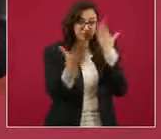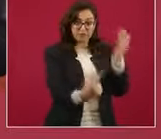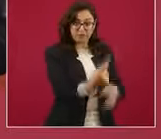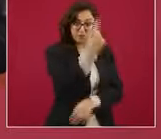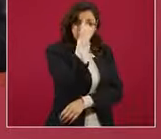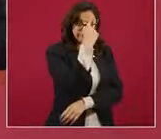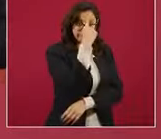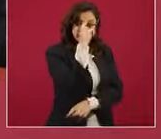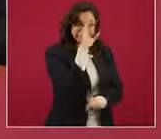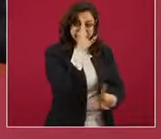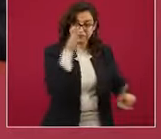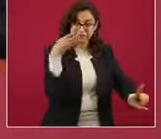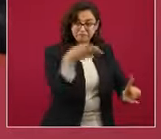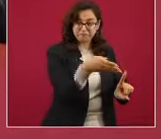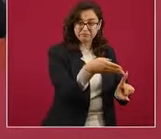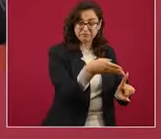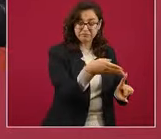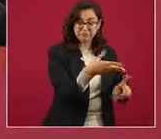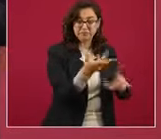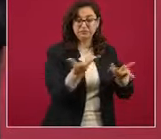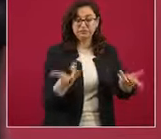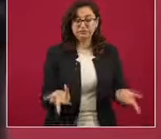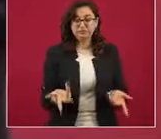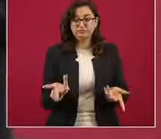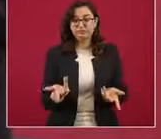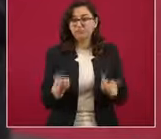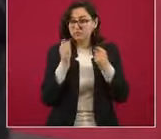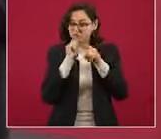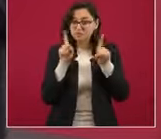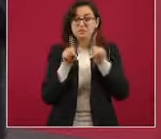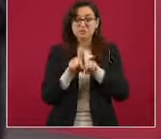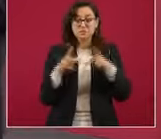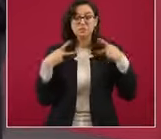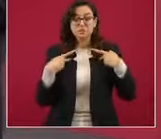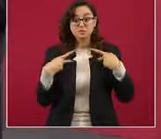¿sí? De ciudadanos.